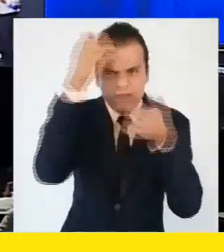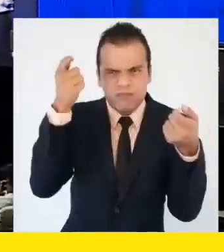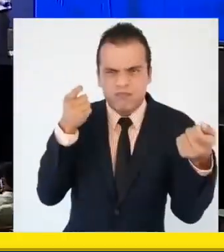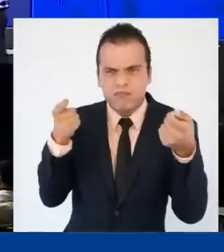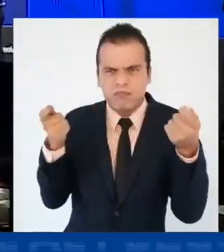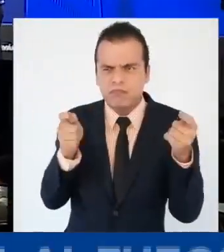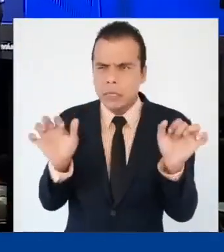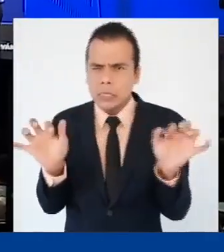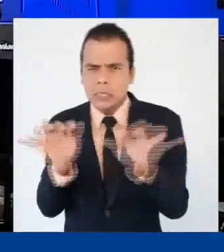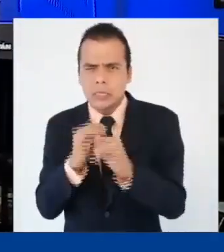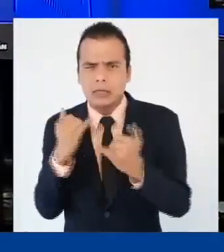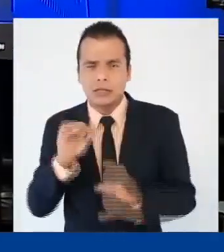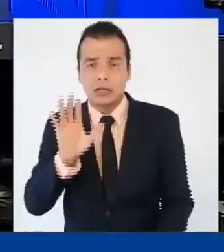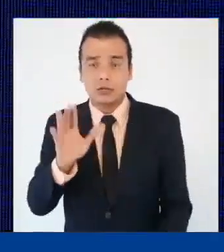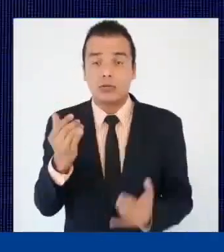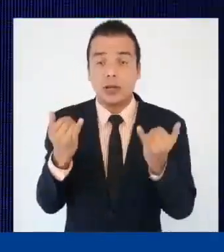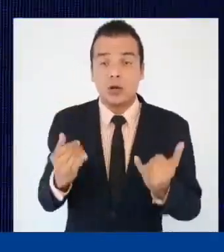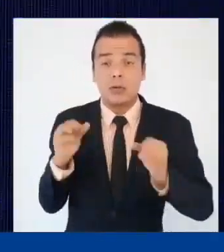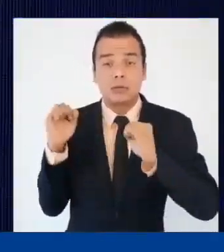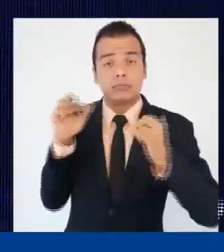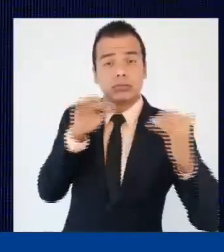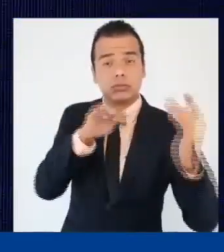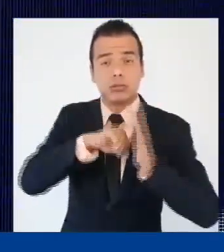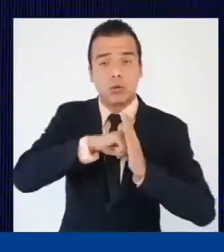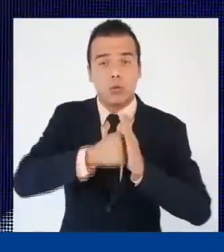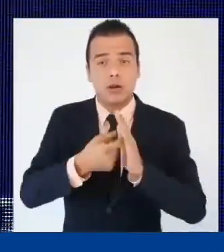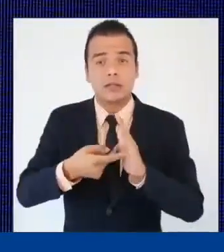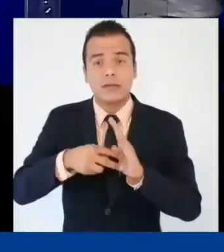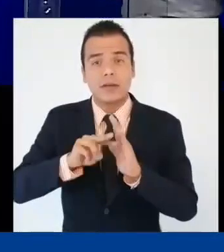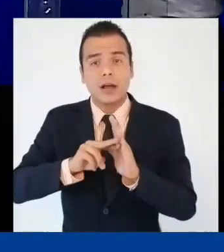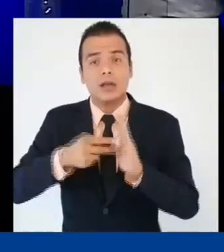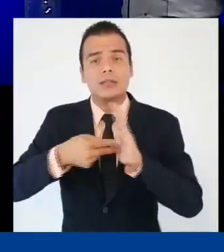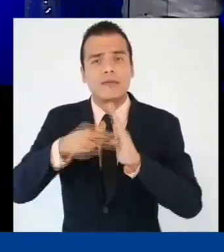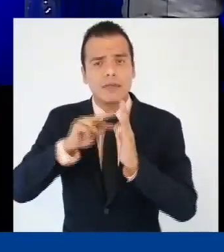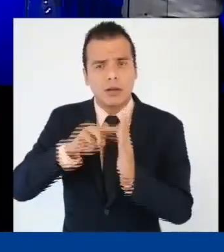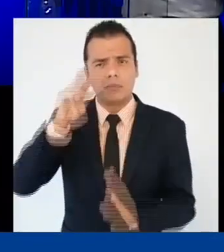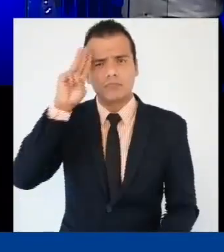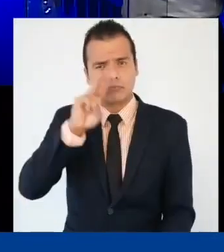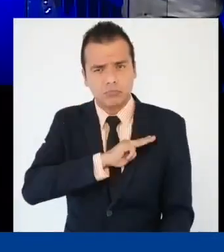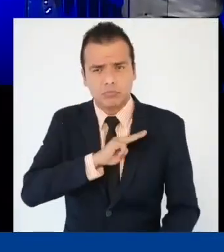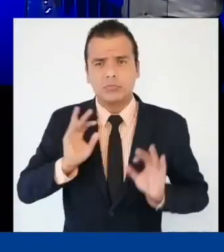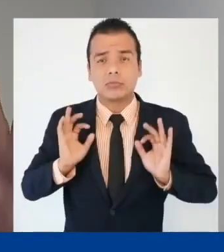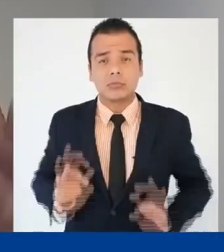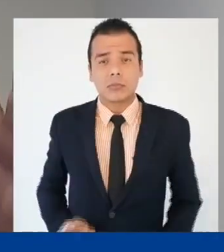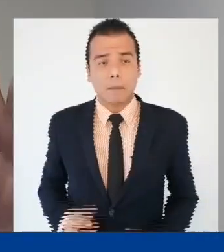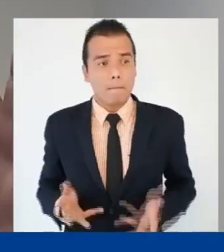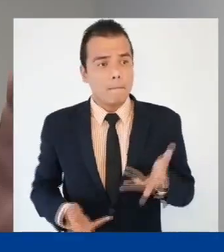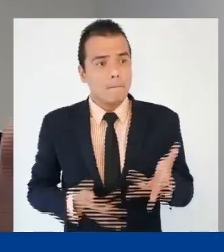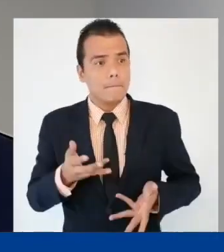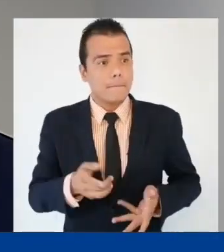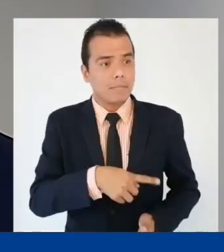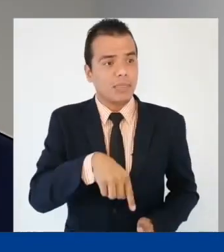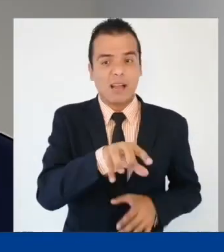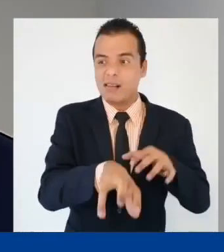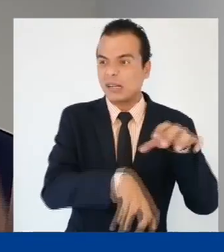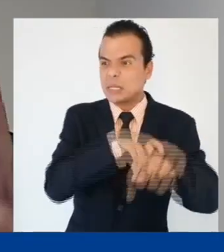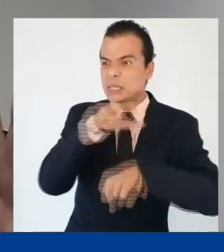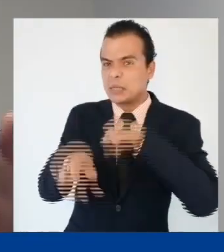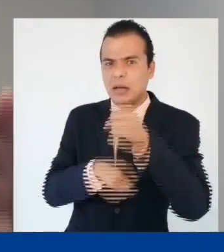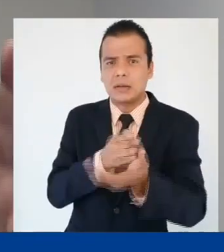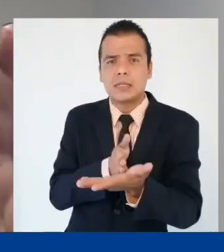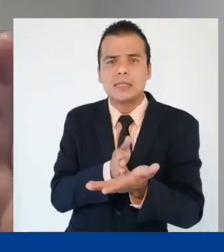el cese al fuego, las Fuerzas Armadas no se pueden mover, ellos siguen controlando el territorio en una época tan